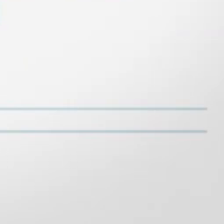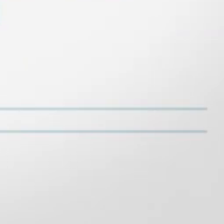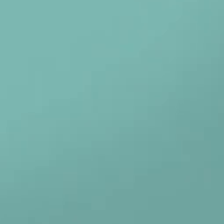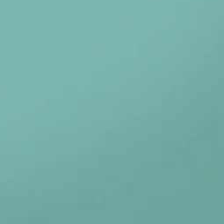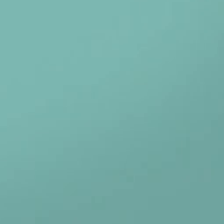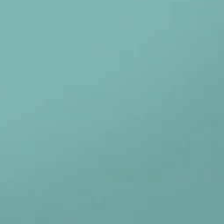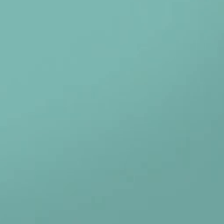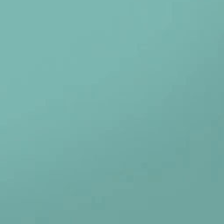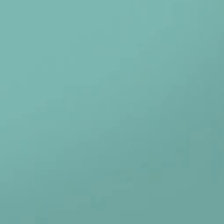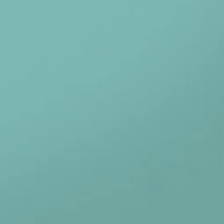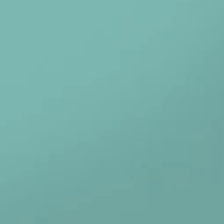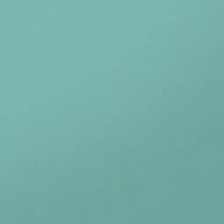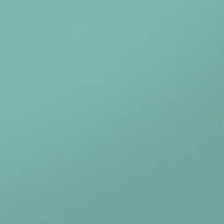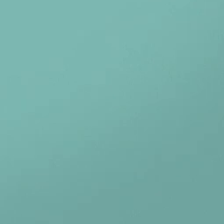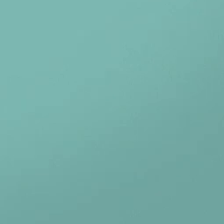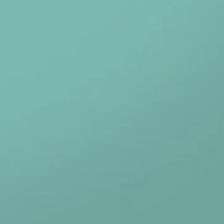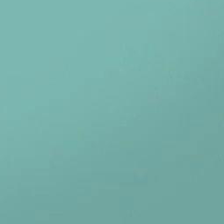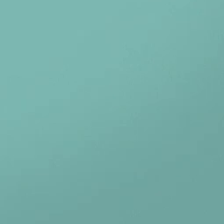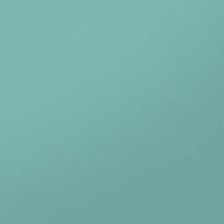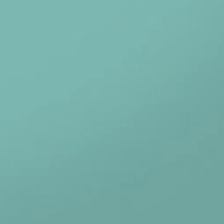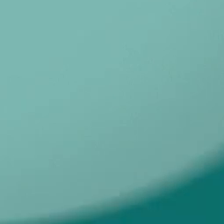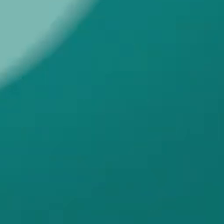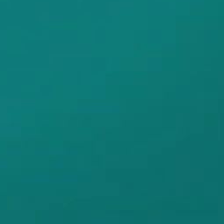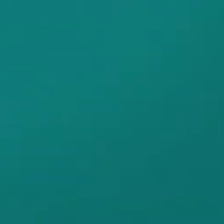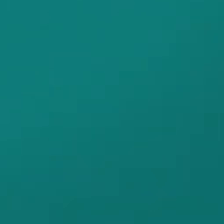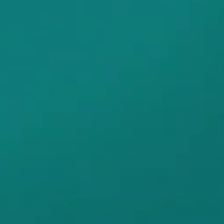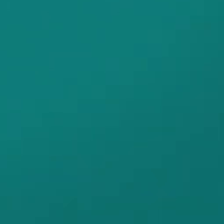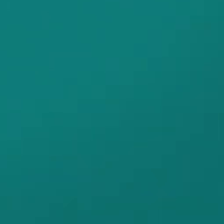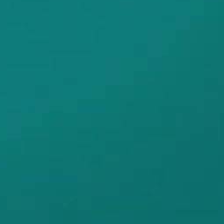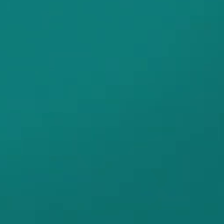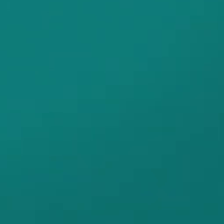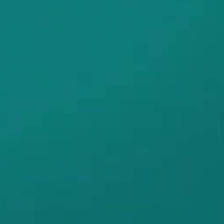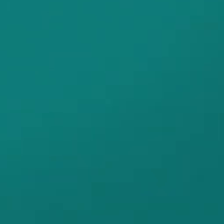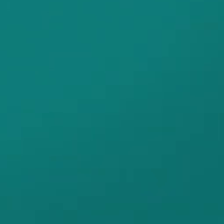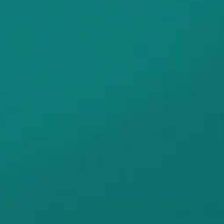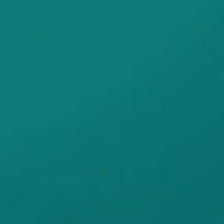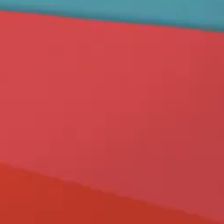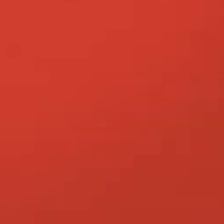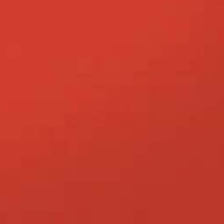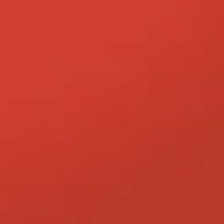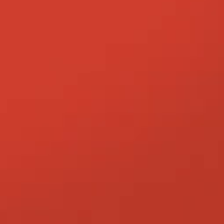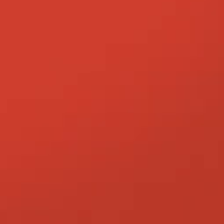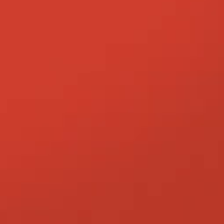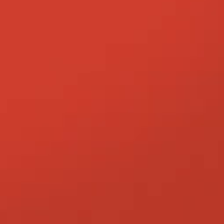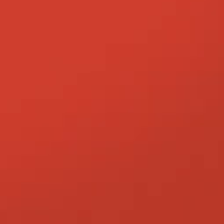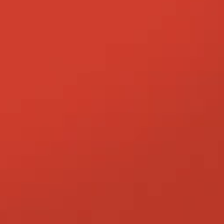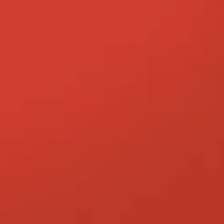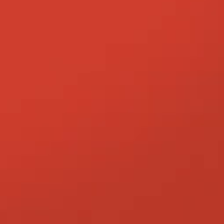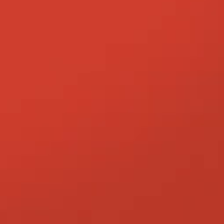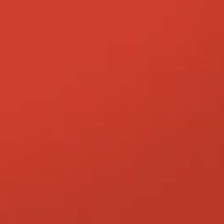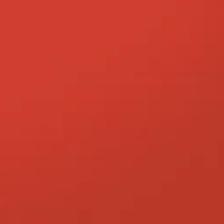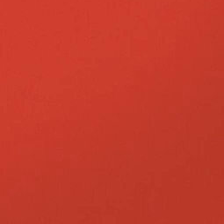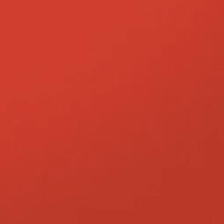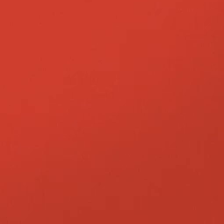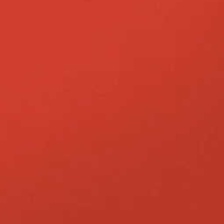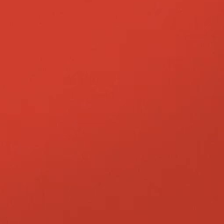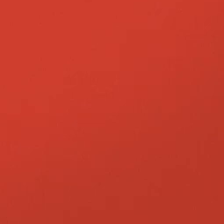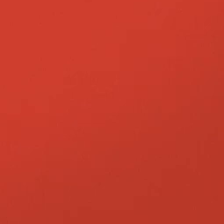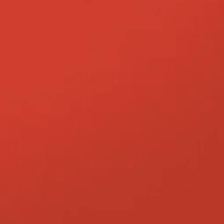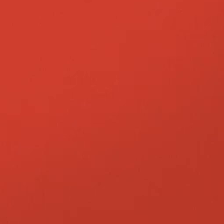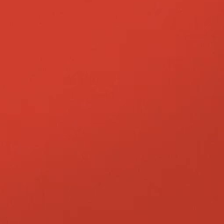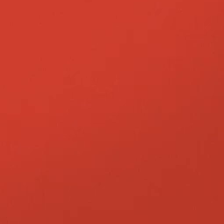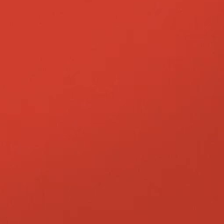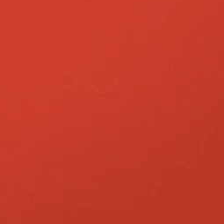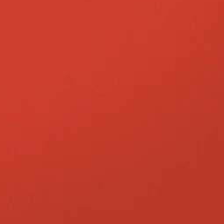3 horas desde el inicio de los síntomas son muy importantes para poder tratarlo adecuadamente. Las personas con obesidad, presión